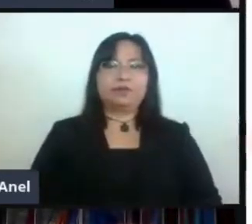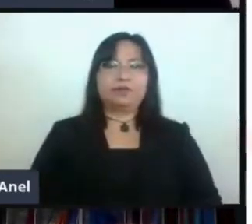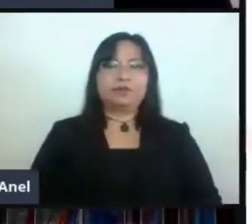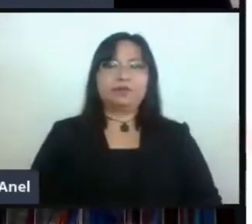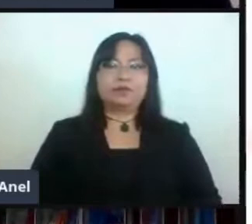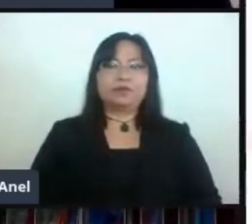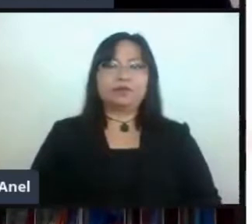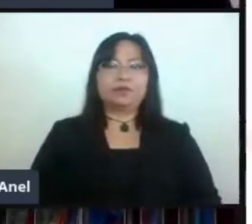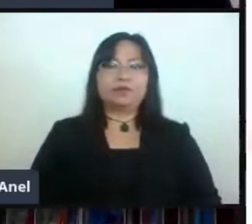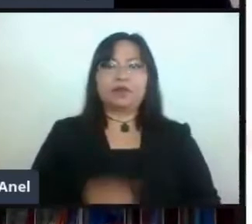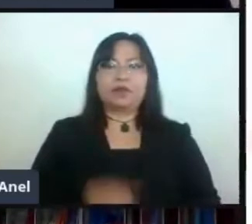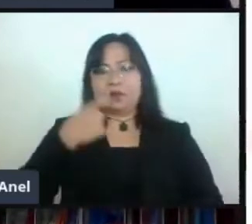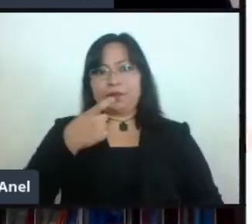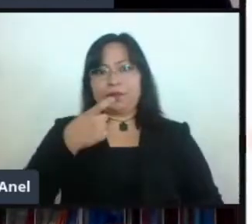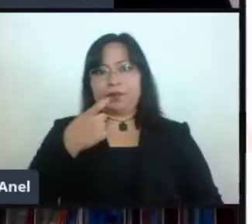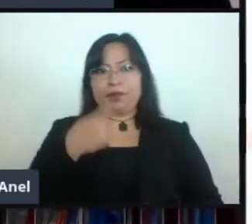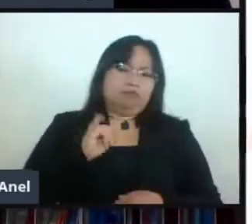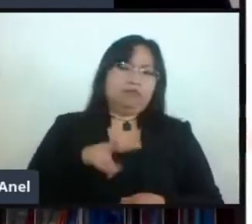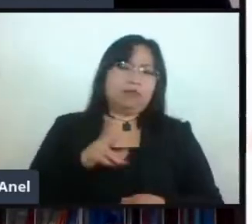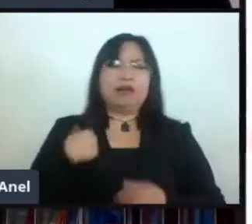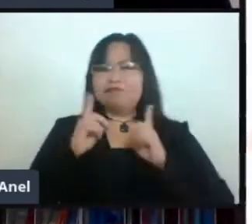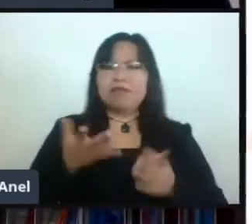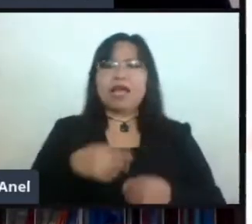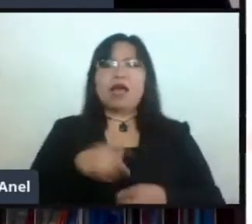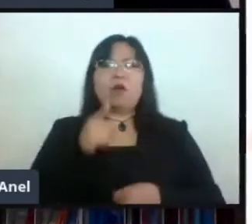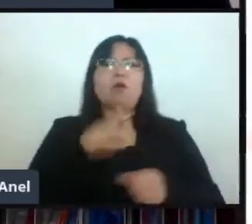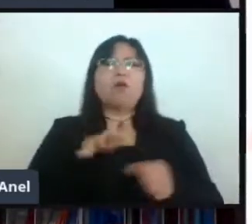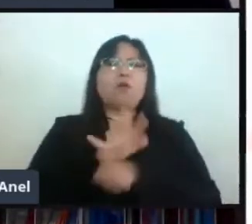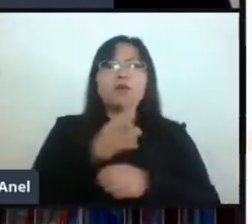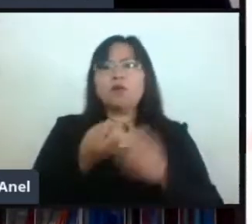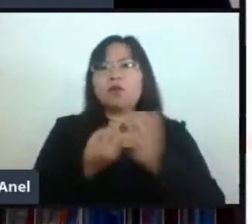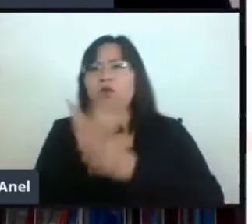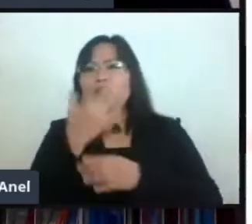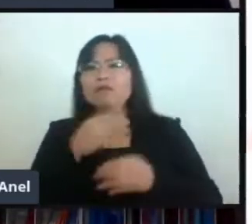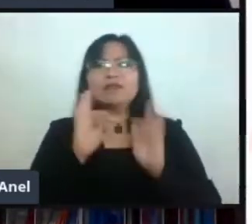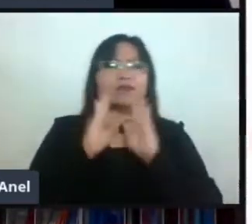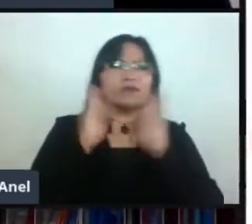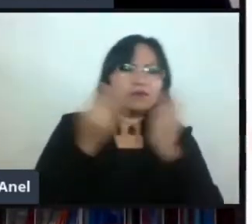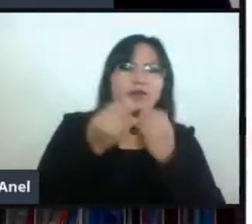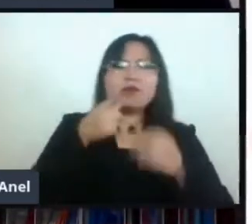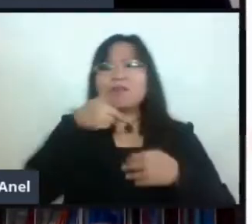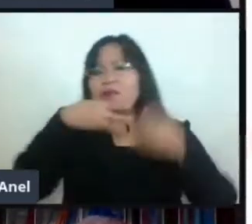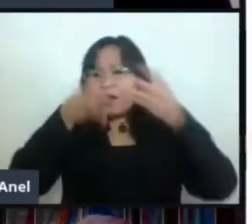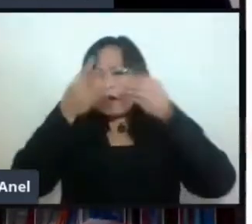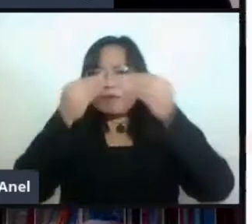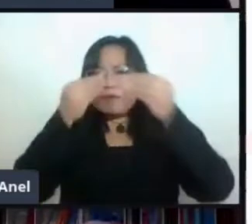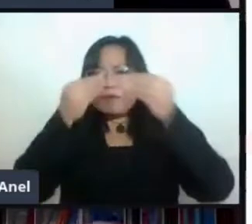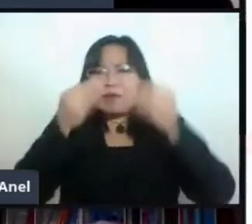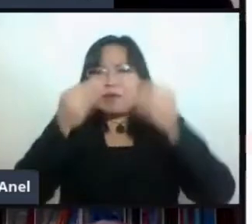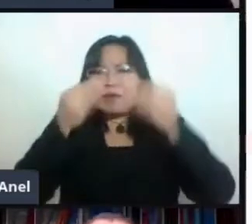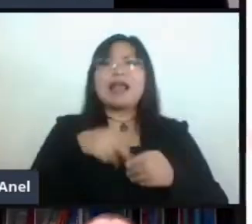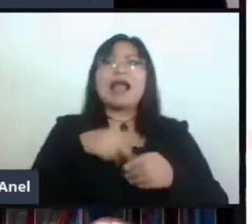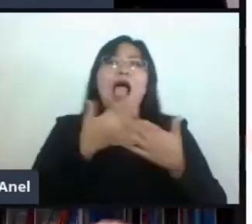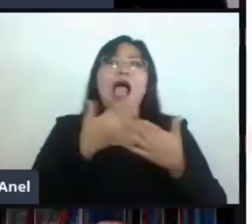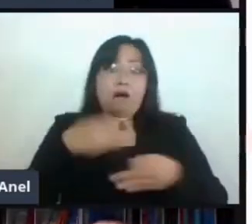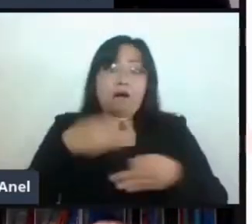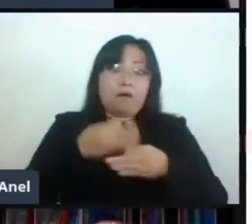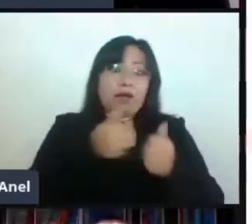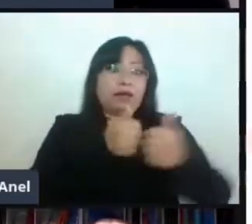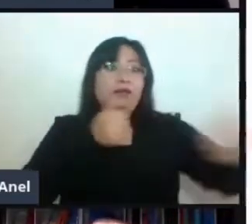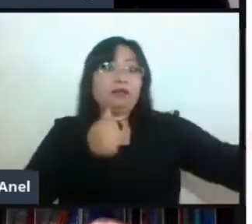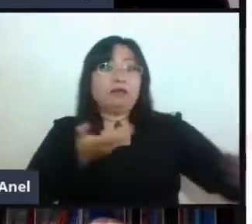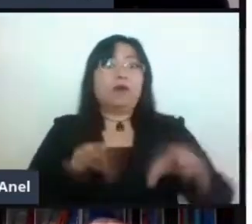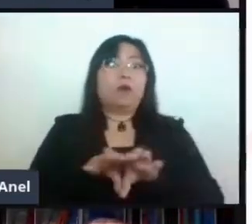¿no? ¿Qué nuevas oportunidades de aprendizaje y evaluación deben crearse en línea? No quieren decir que no existan,